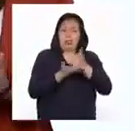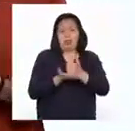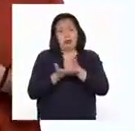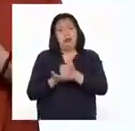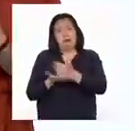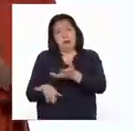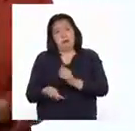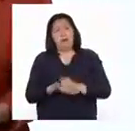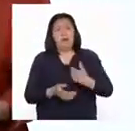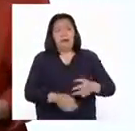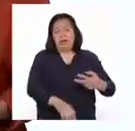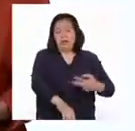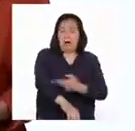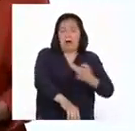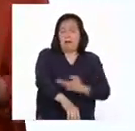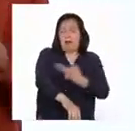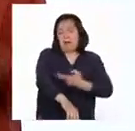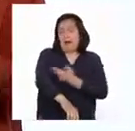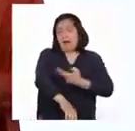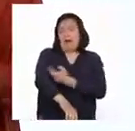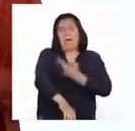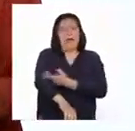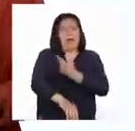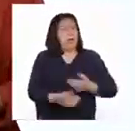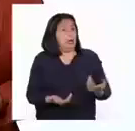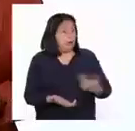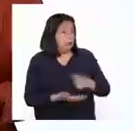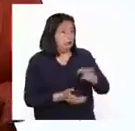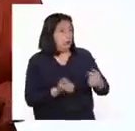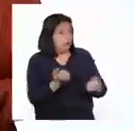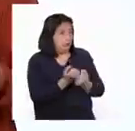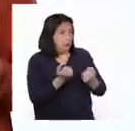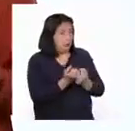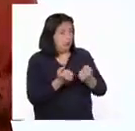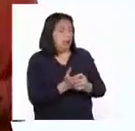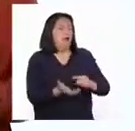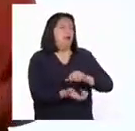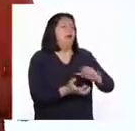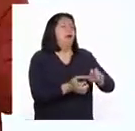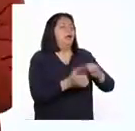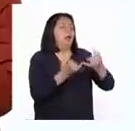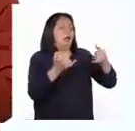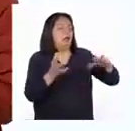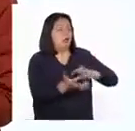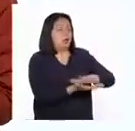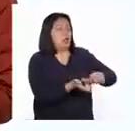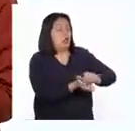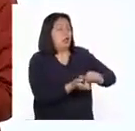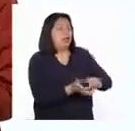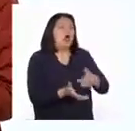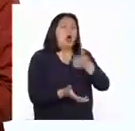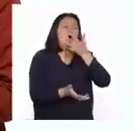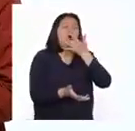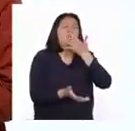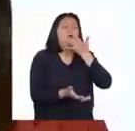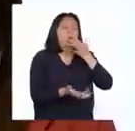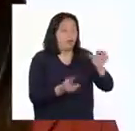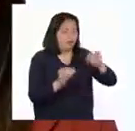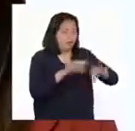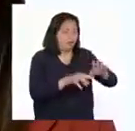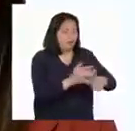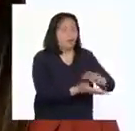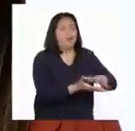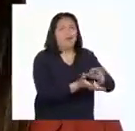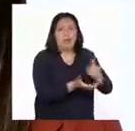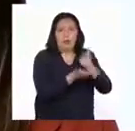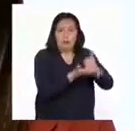ayudaban siempre a esquilar a las ovejitas. Además, la apoyaban con el lavado, el secado y el teñido de la lana.